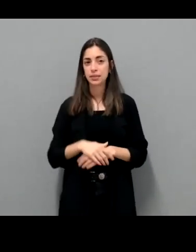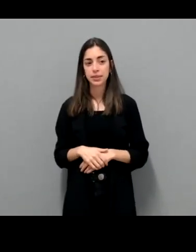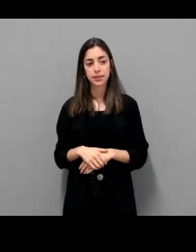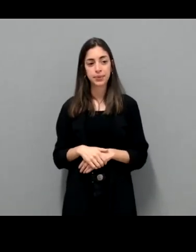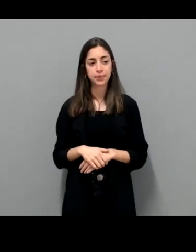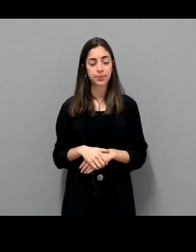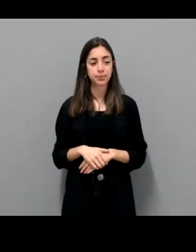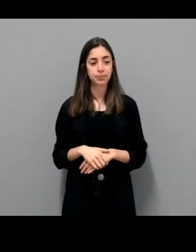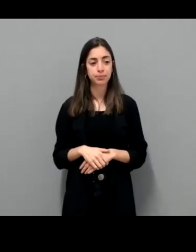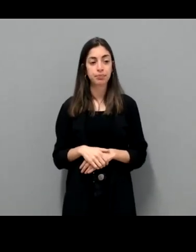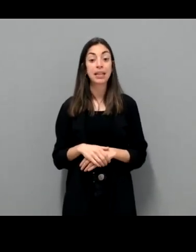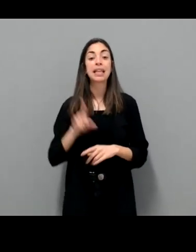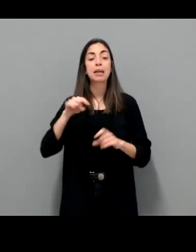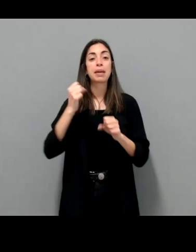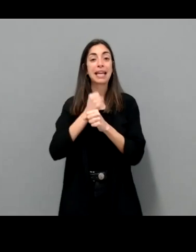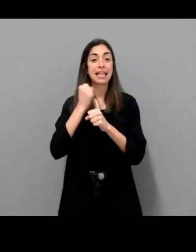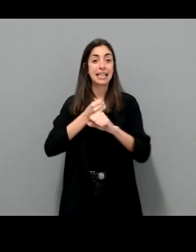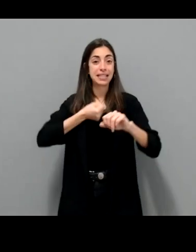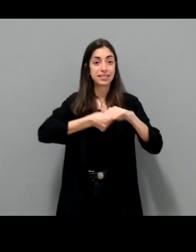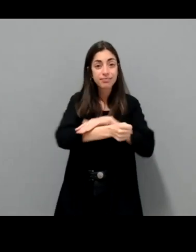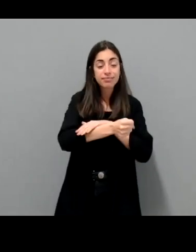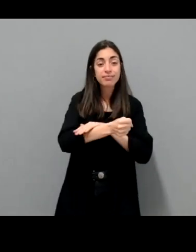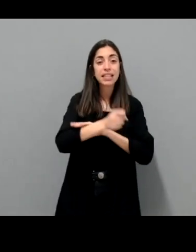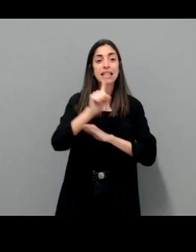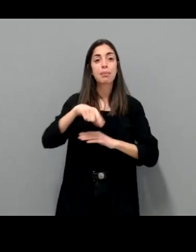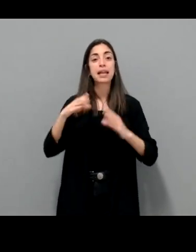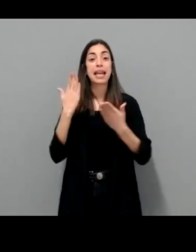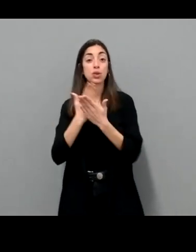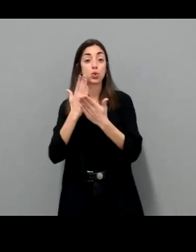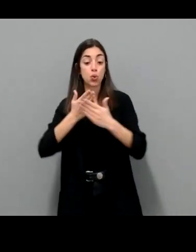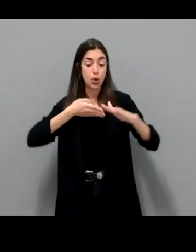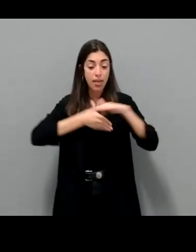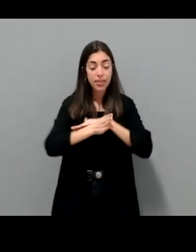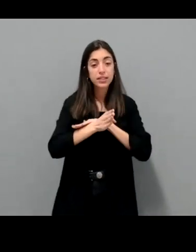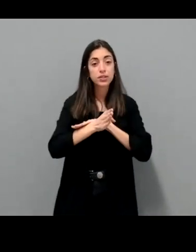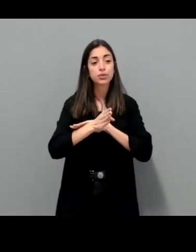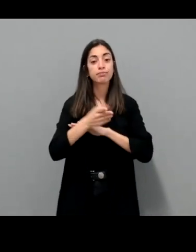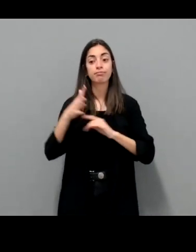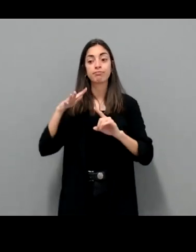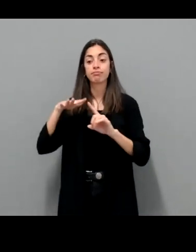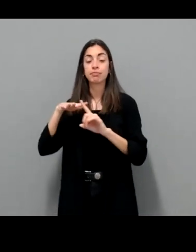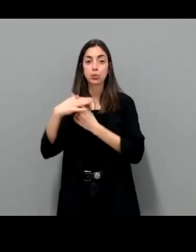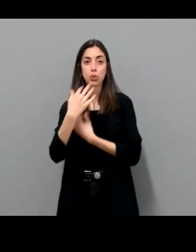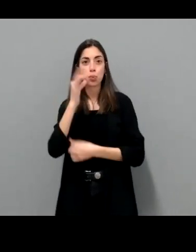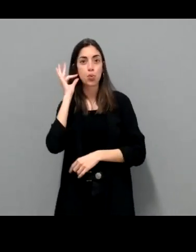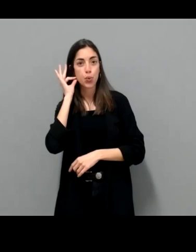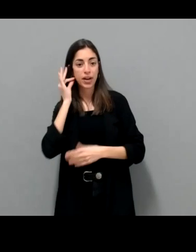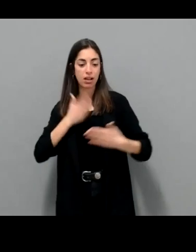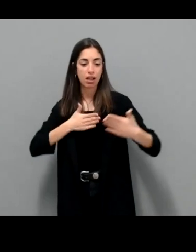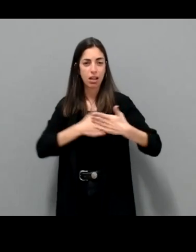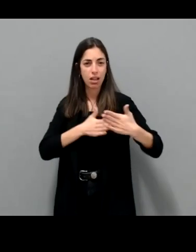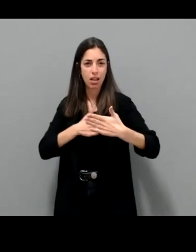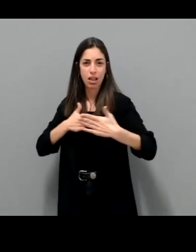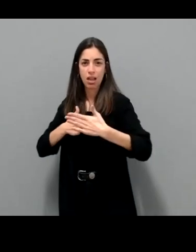La inserción laboral, el acceso a estudios, las mujeres encuentran muchísimas más barreras en